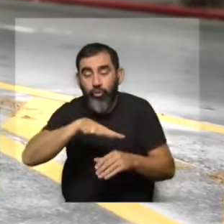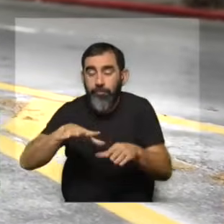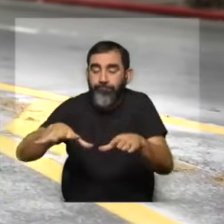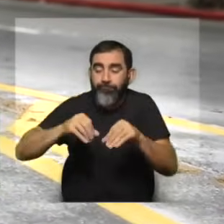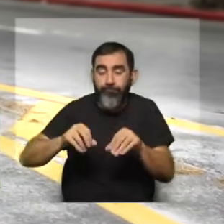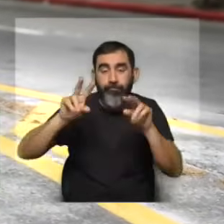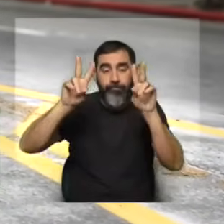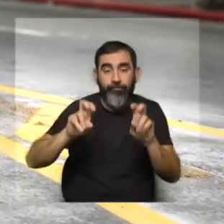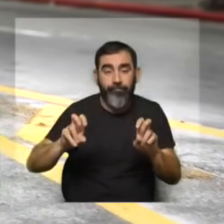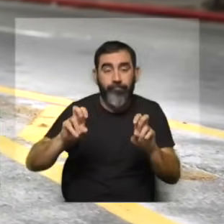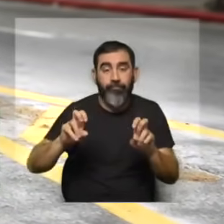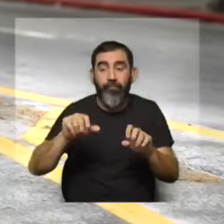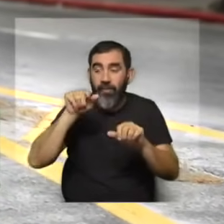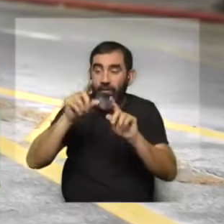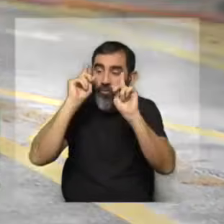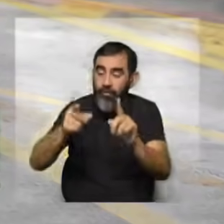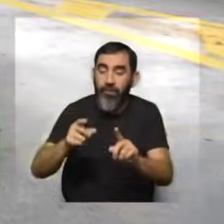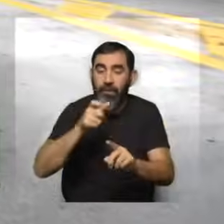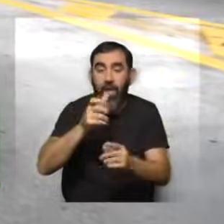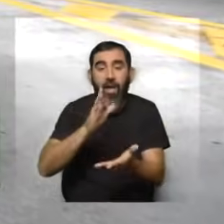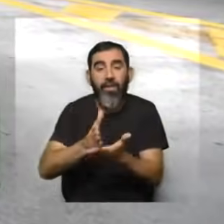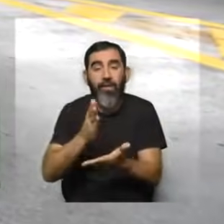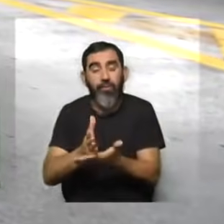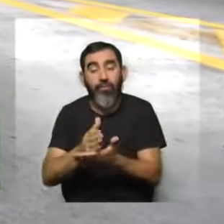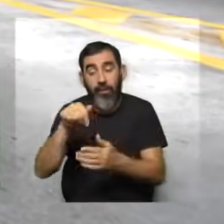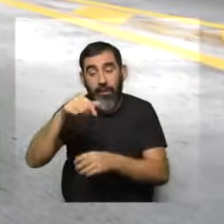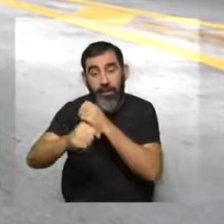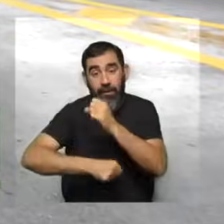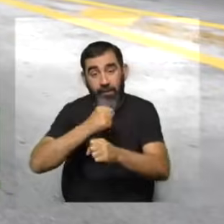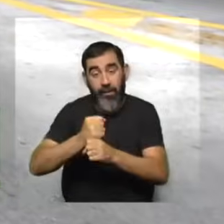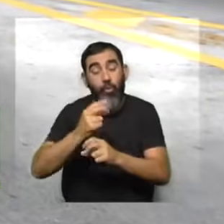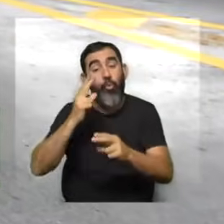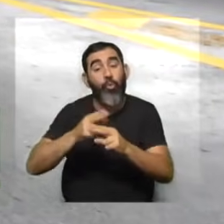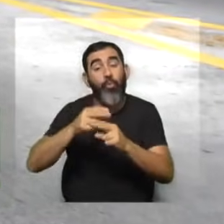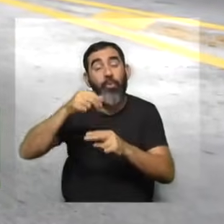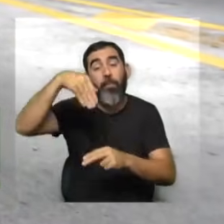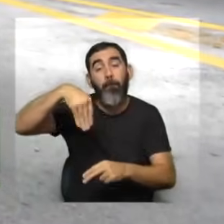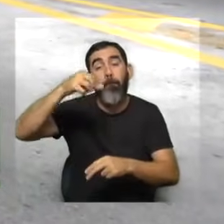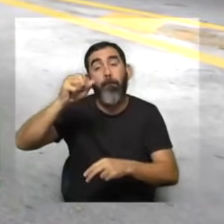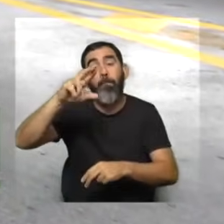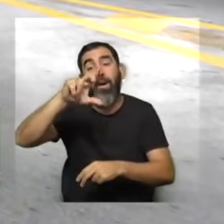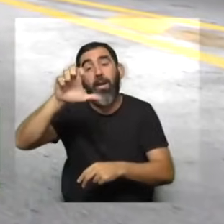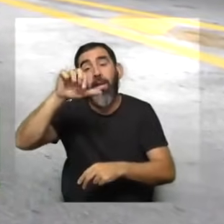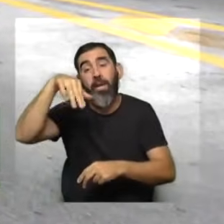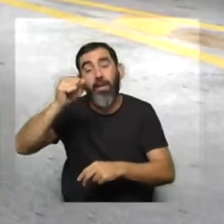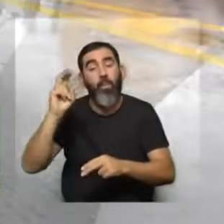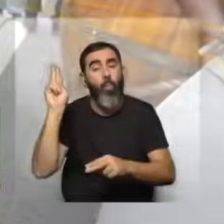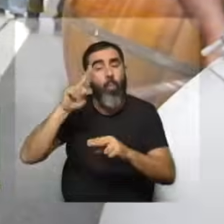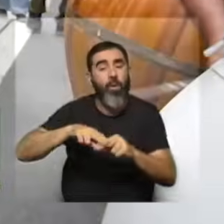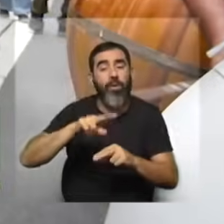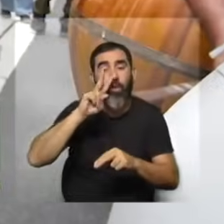del tema y diga, esto también implica derechos. Este año la marcha llevó el nombre de Marlene Álvarez, fallecida